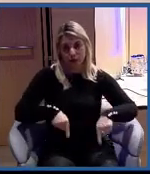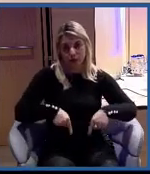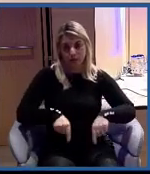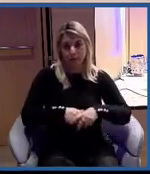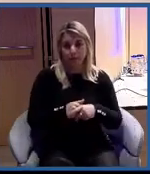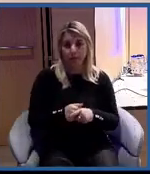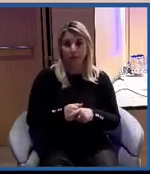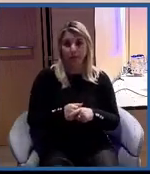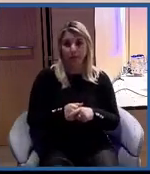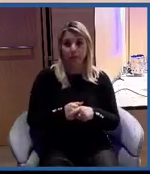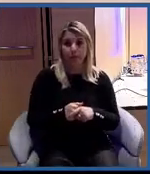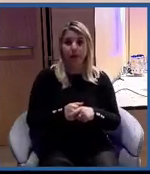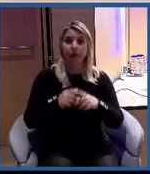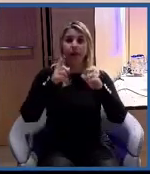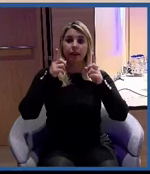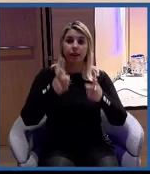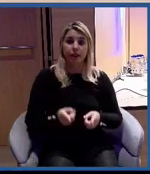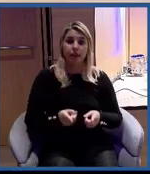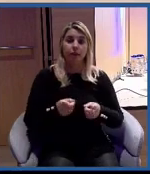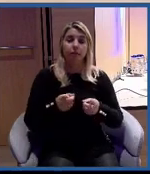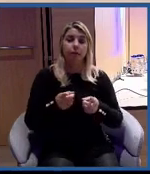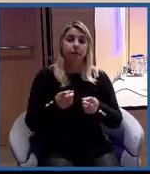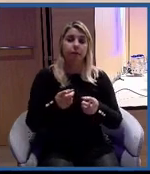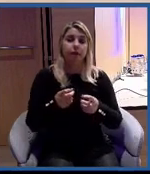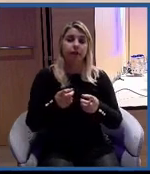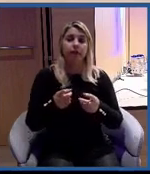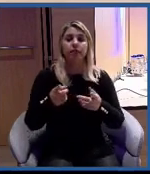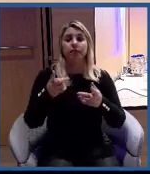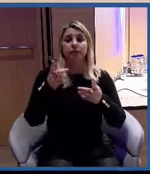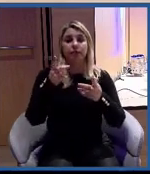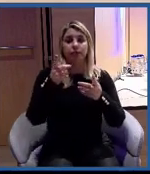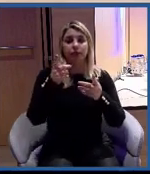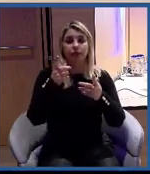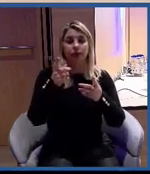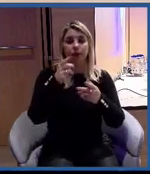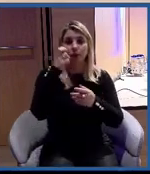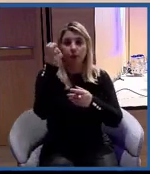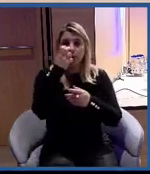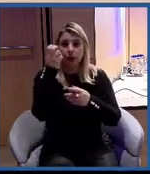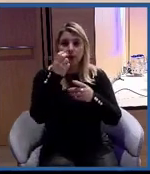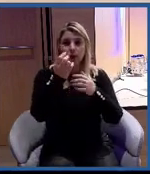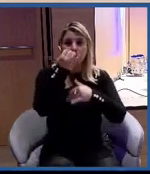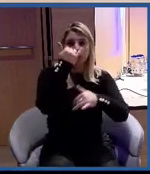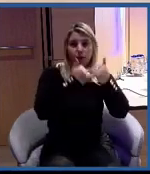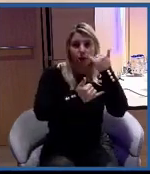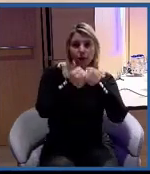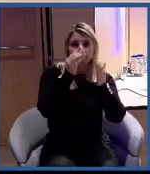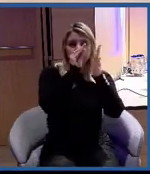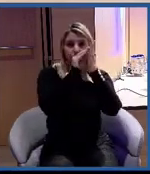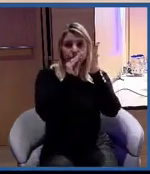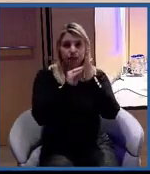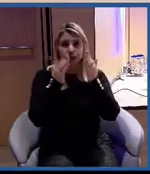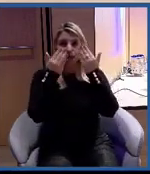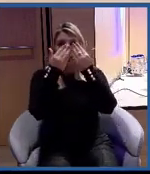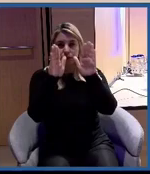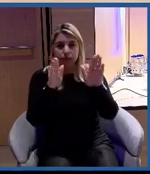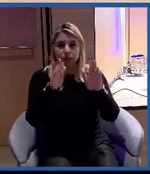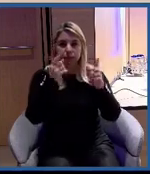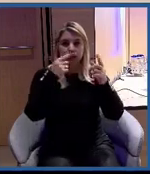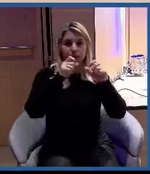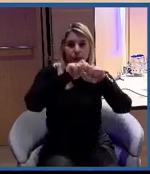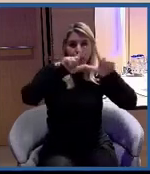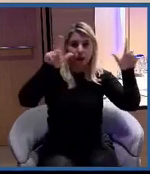municipalidades combinamos también ese reporteo en calle buscamos estos datos abiertos acudimos a Portales